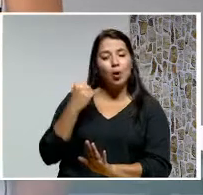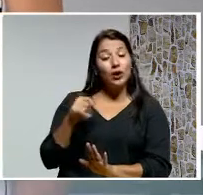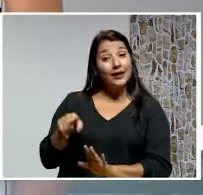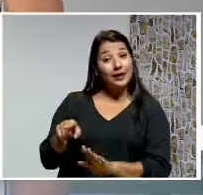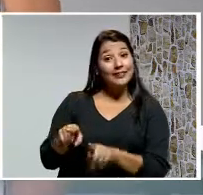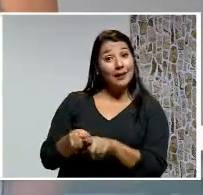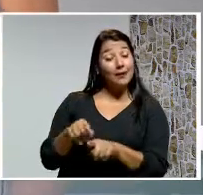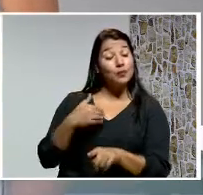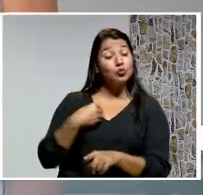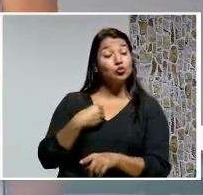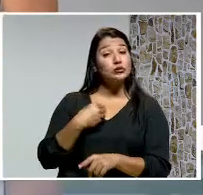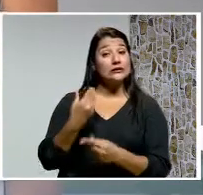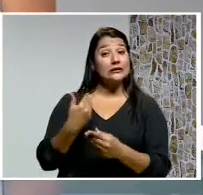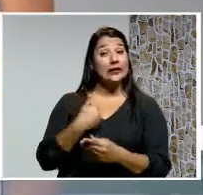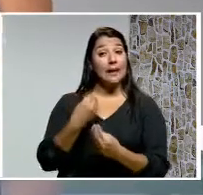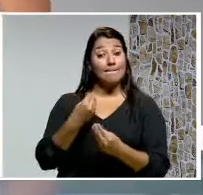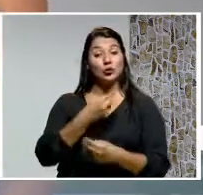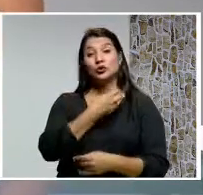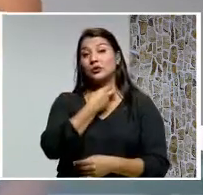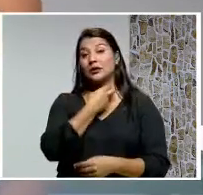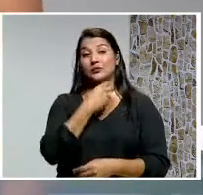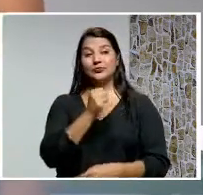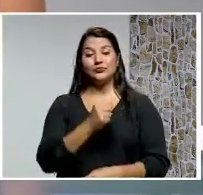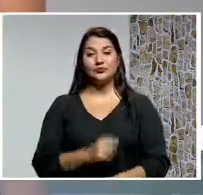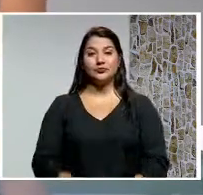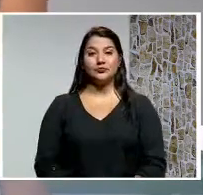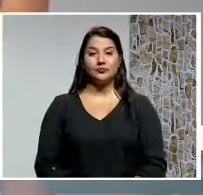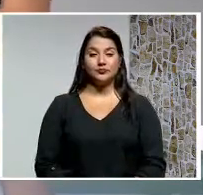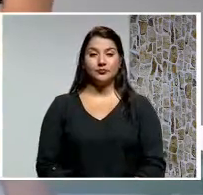son altamente venenosas. Así es.